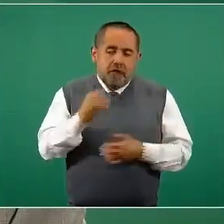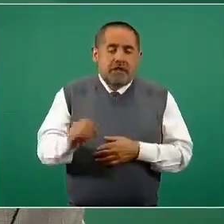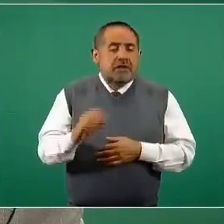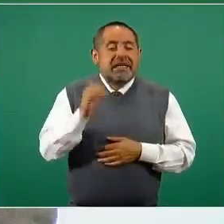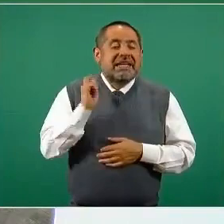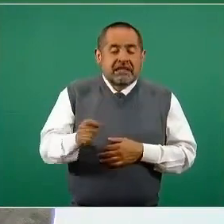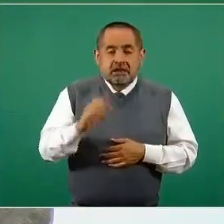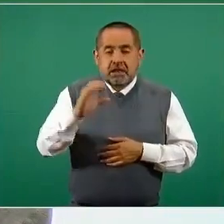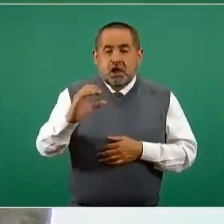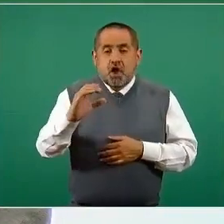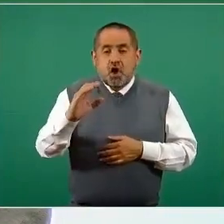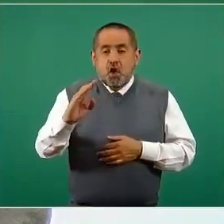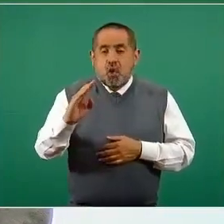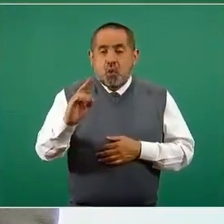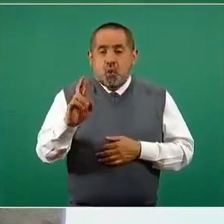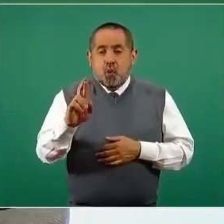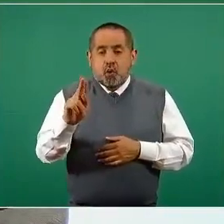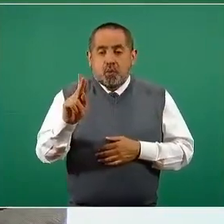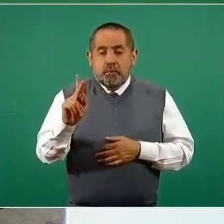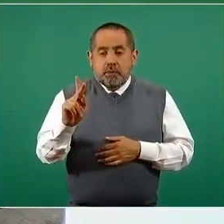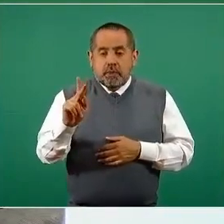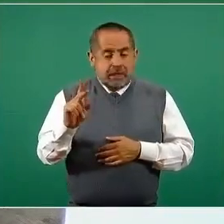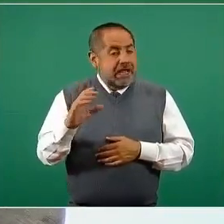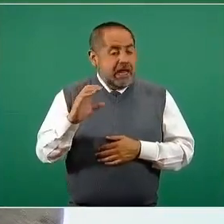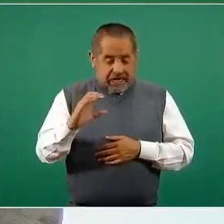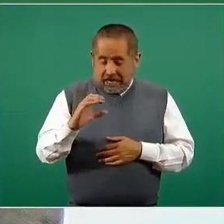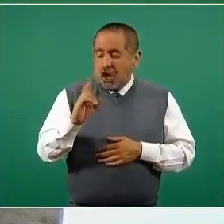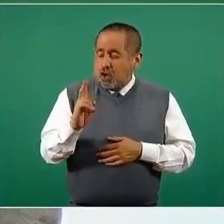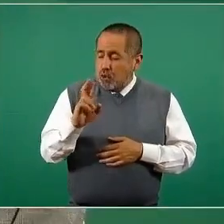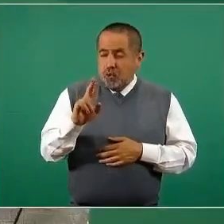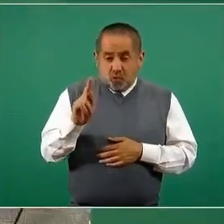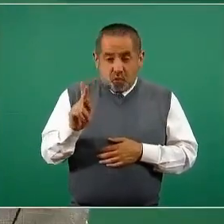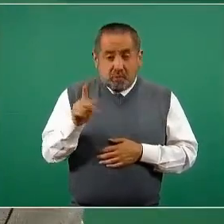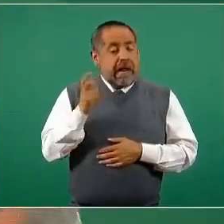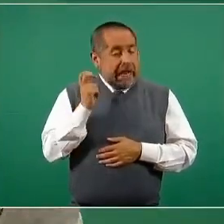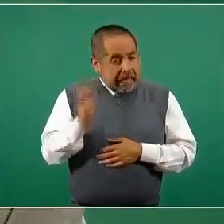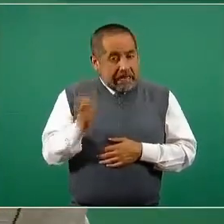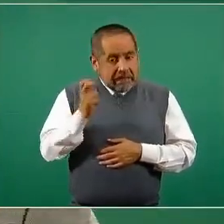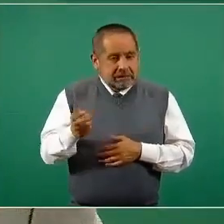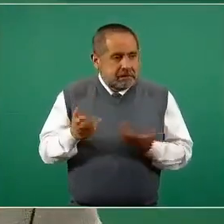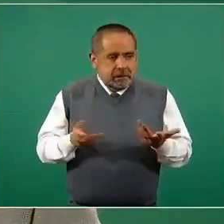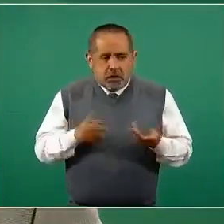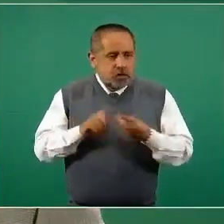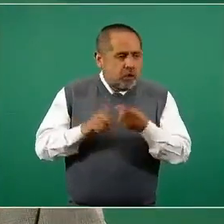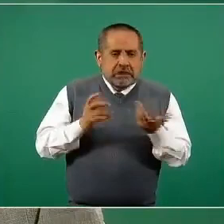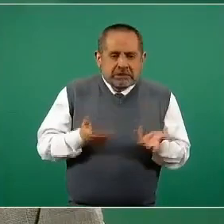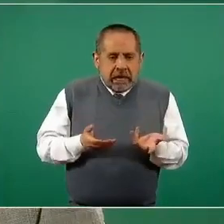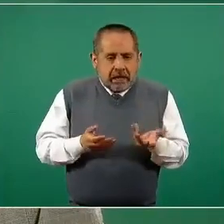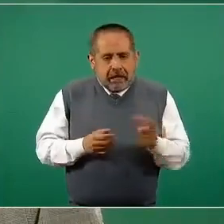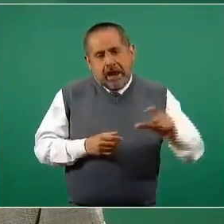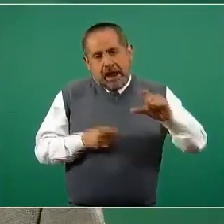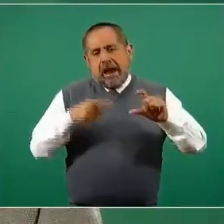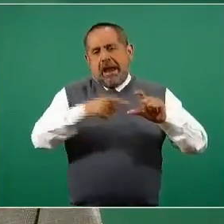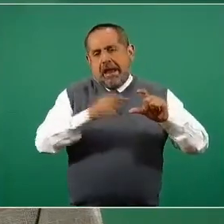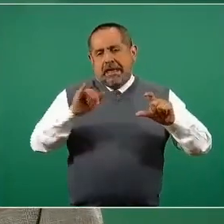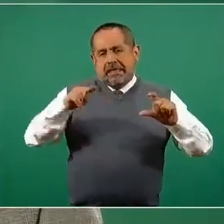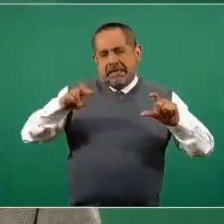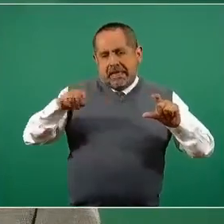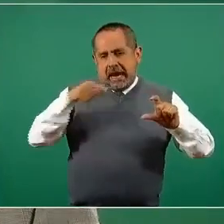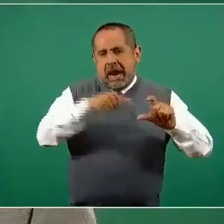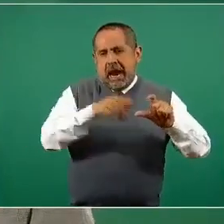CURP, Cédula Única al Registro Poblacional. Uno de los documentos que la contiene y es de fácil acceso es la credencial de